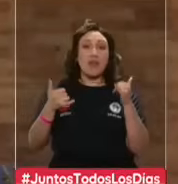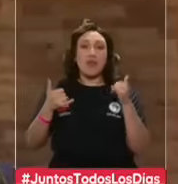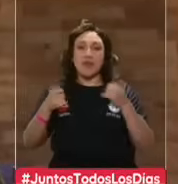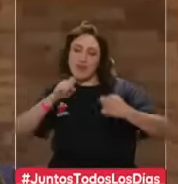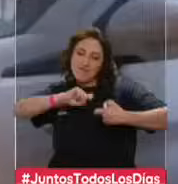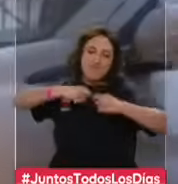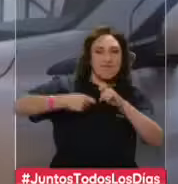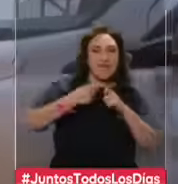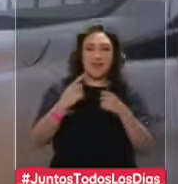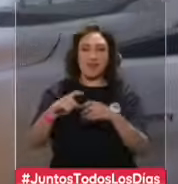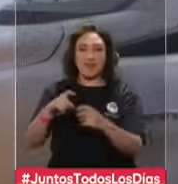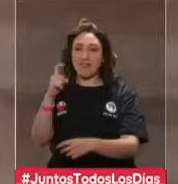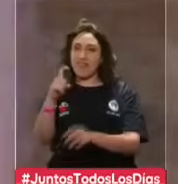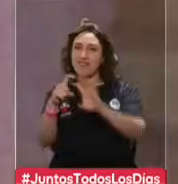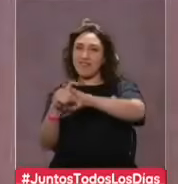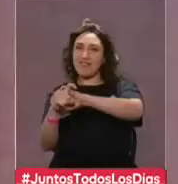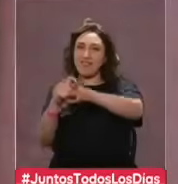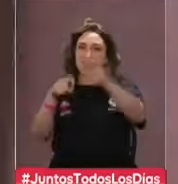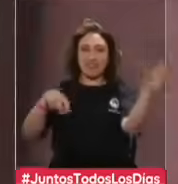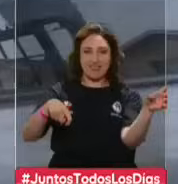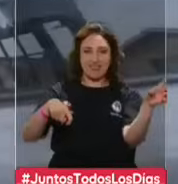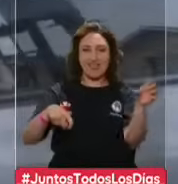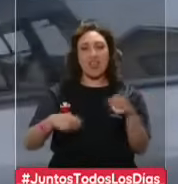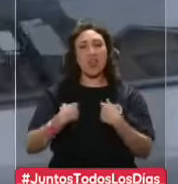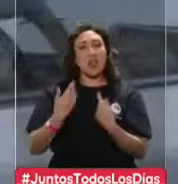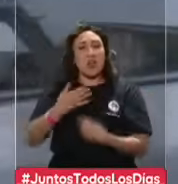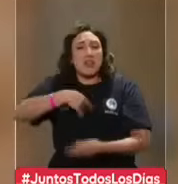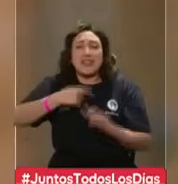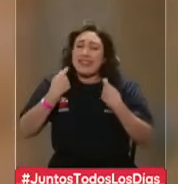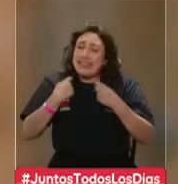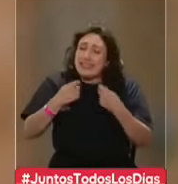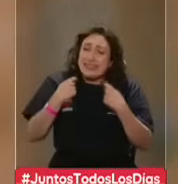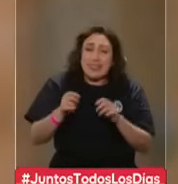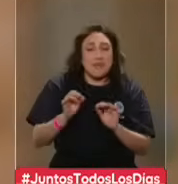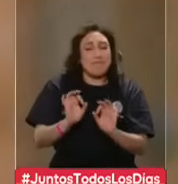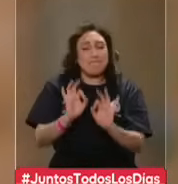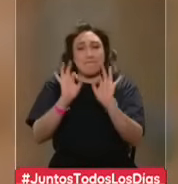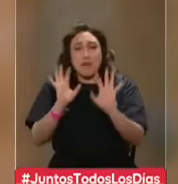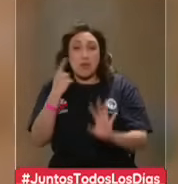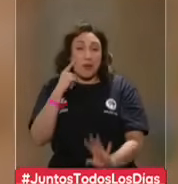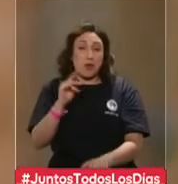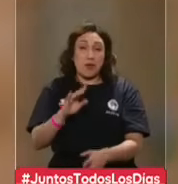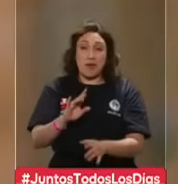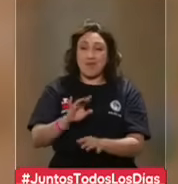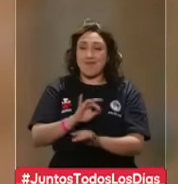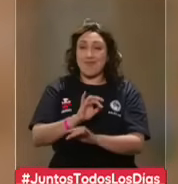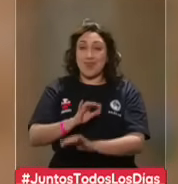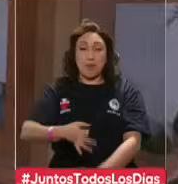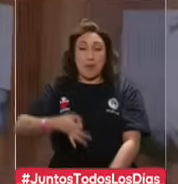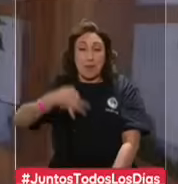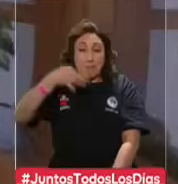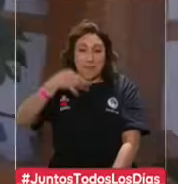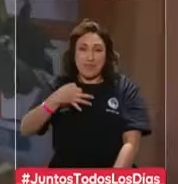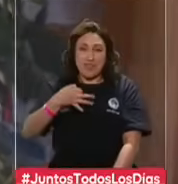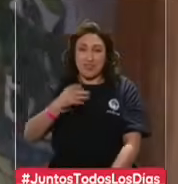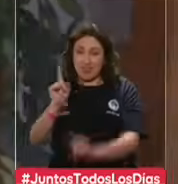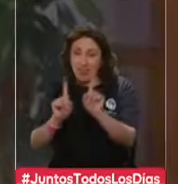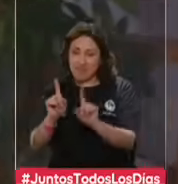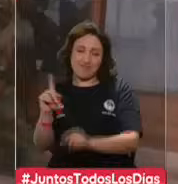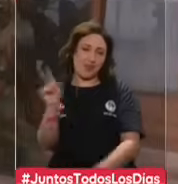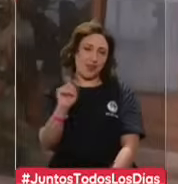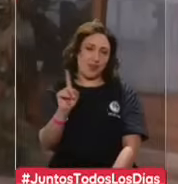gancho. Sí, va a tratar de hacer lo mejor posible, pero esto no, nadie es perfecto aquí en esta familia. ¿Alguien es perfecto? No, nadie. Listo. ¿Te